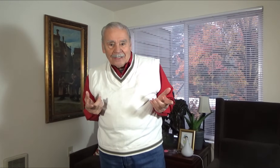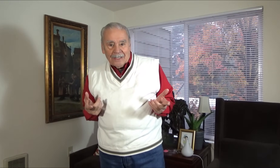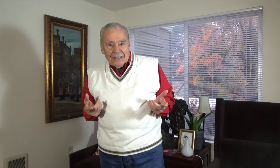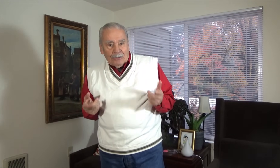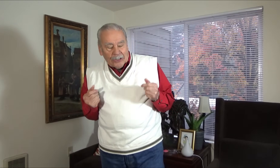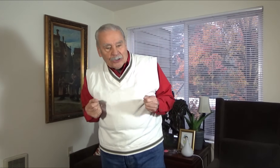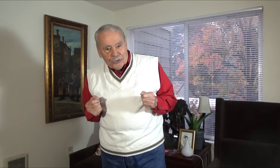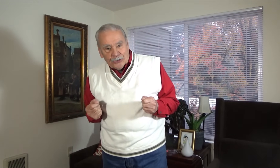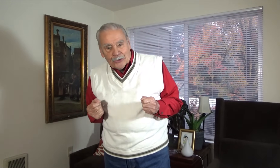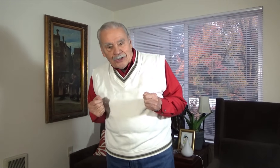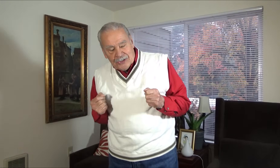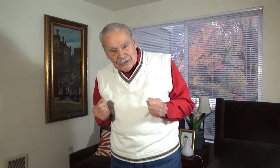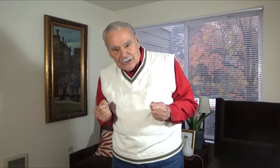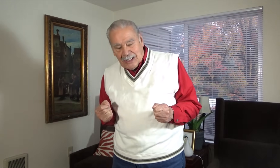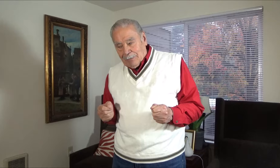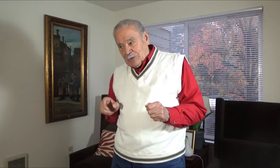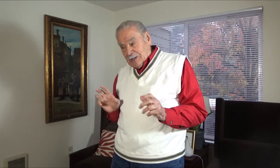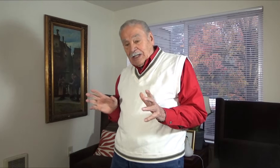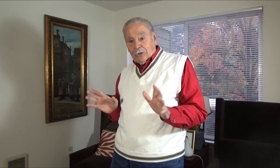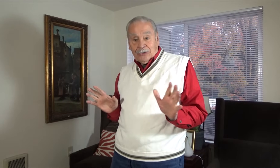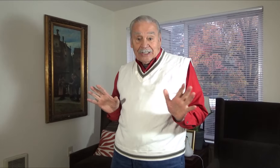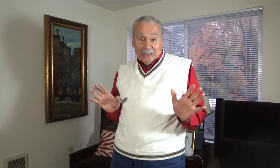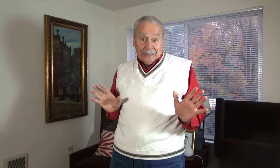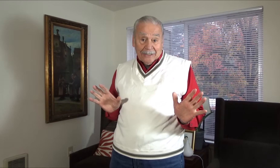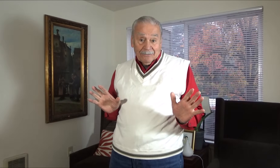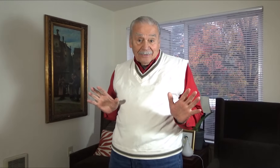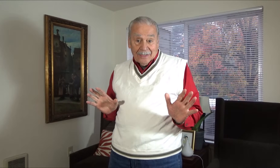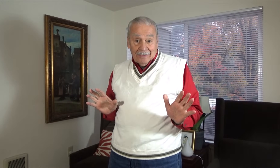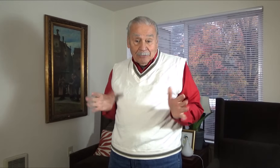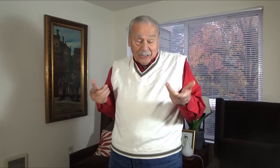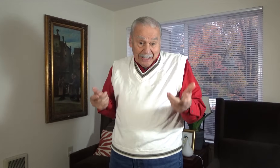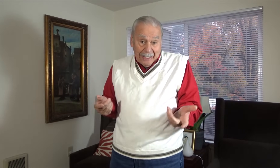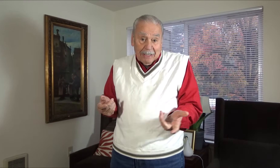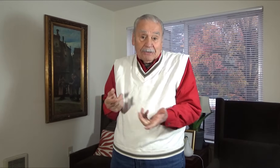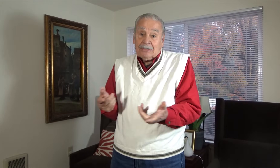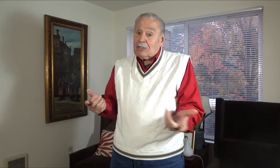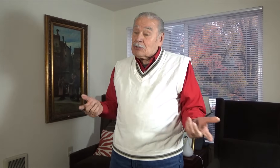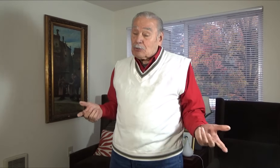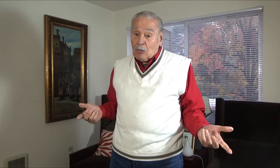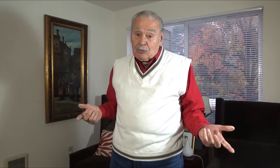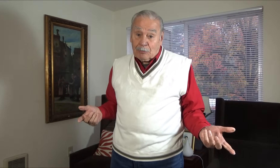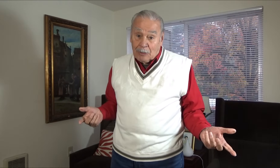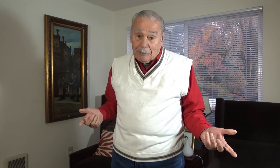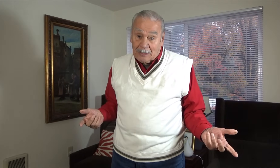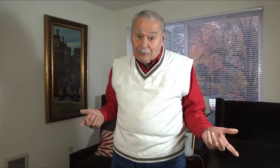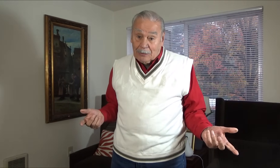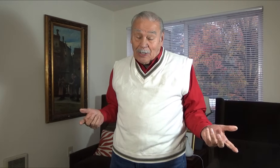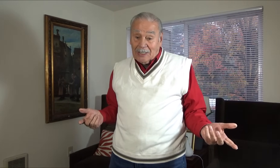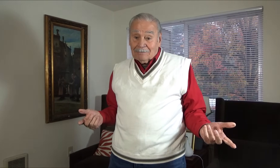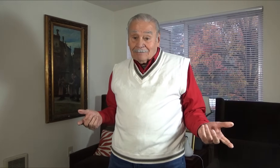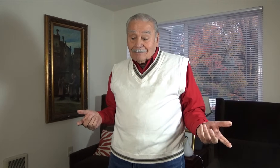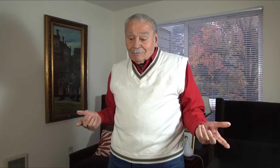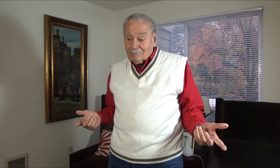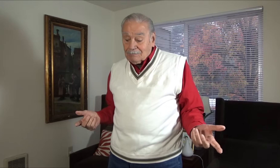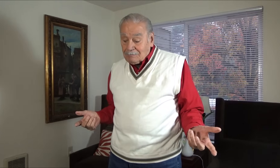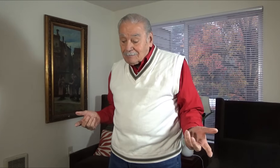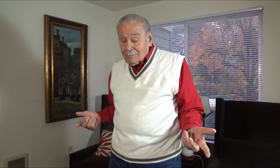contra. Lo que nosotros necesitamos en el continente, porque este no es un problema